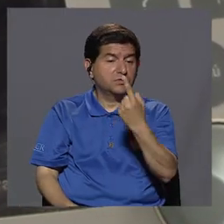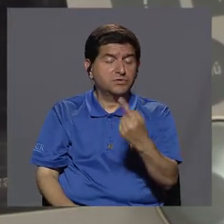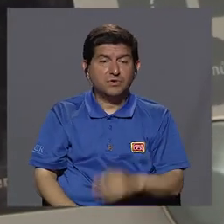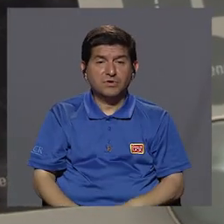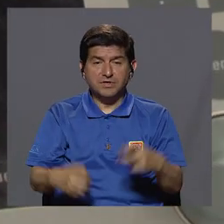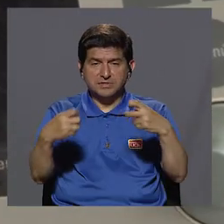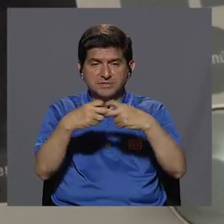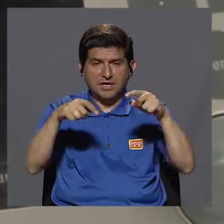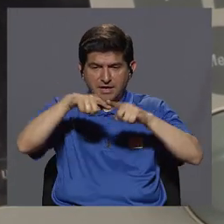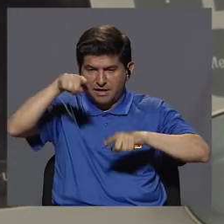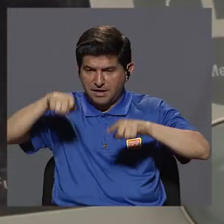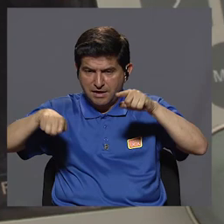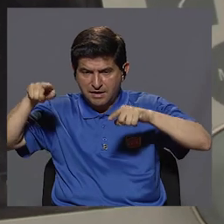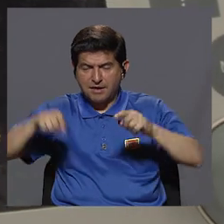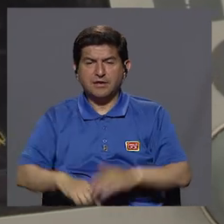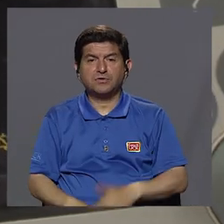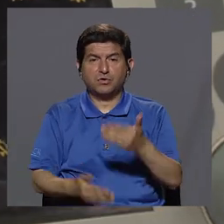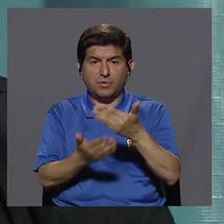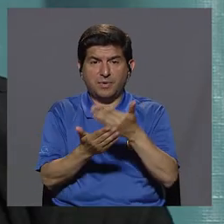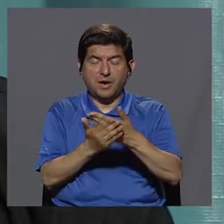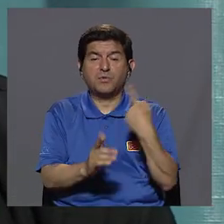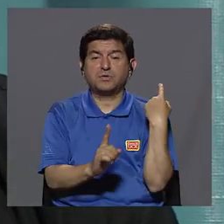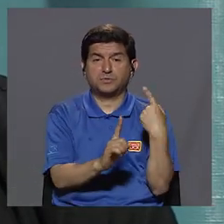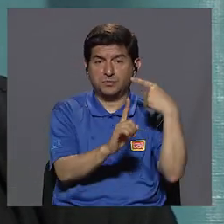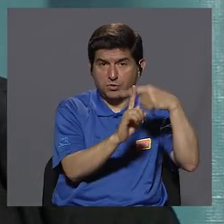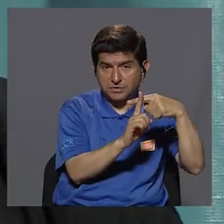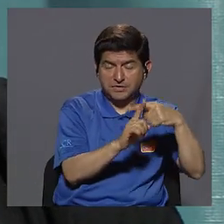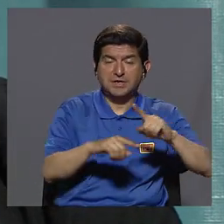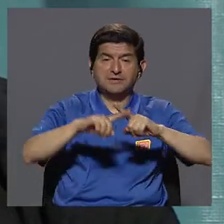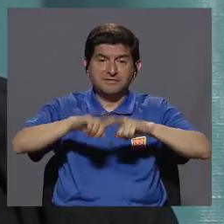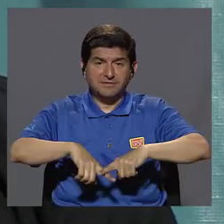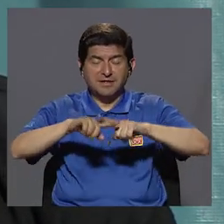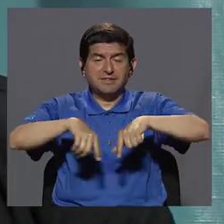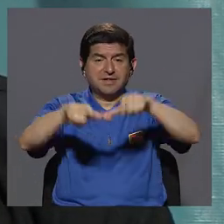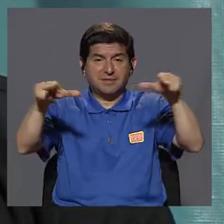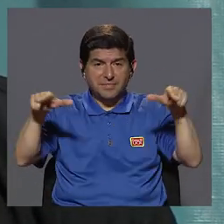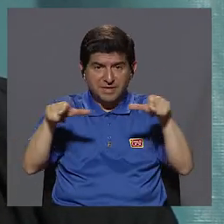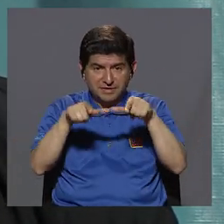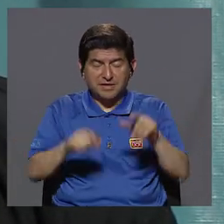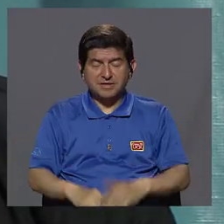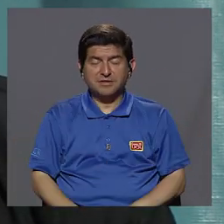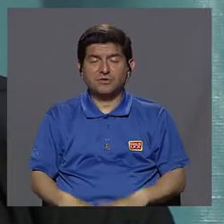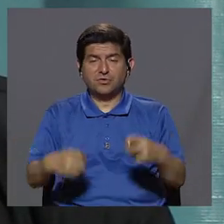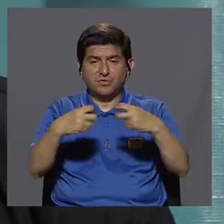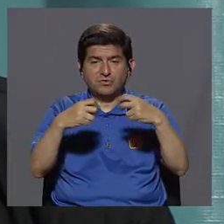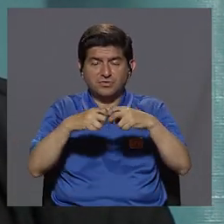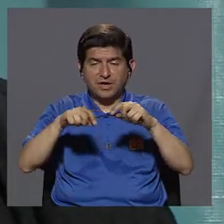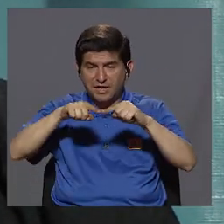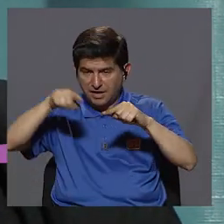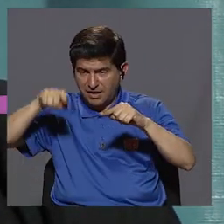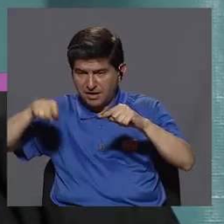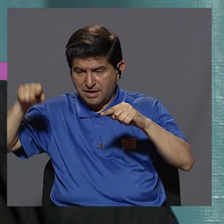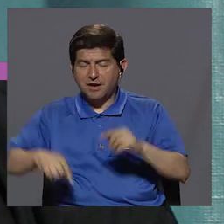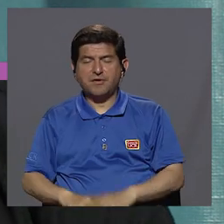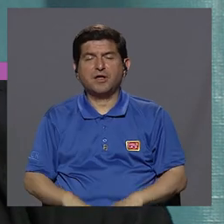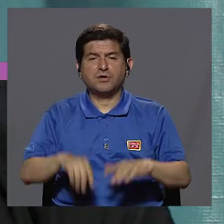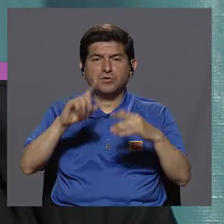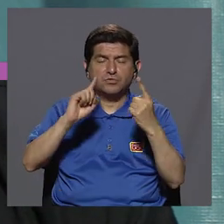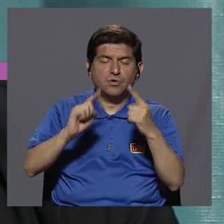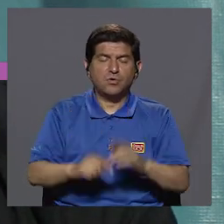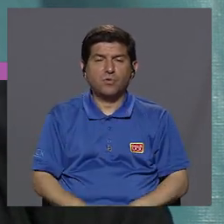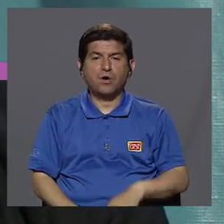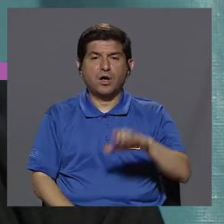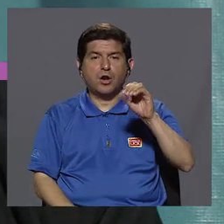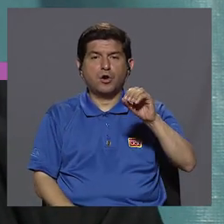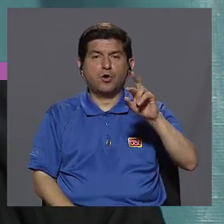el electrocardiograma para decirte una clave esfuerzo es positiva dependiendo del lugar del electrocardiograma si usted puede decir si es la coronaria derecha